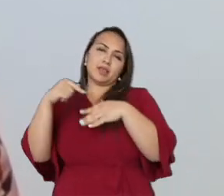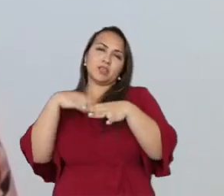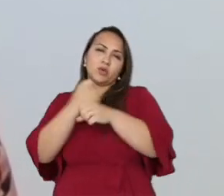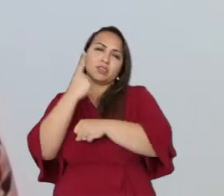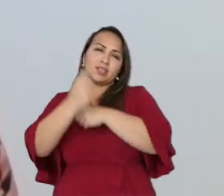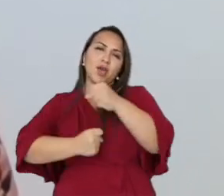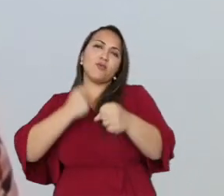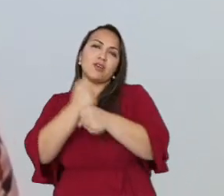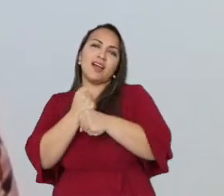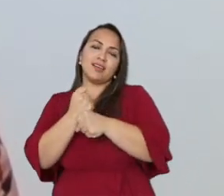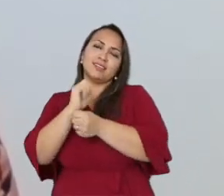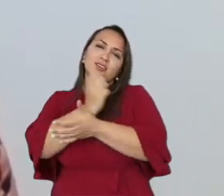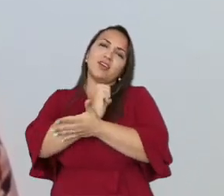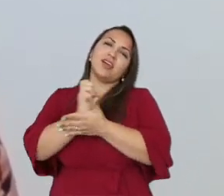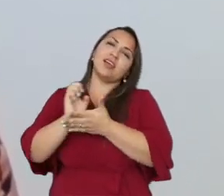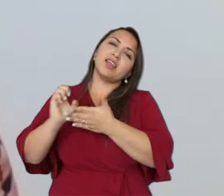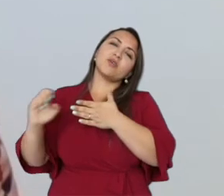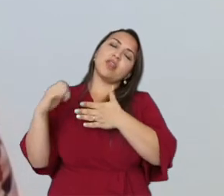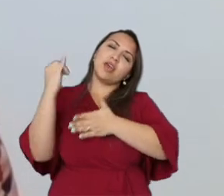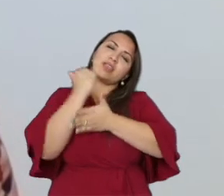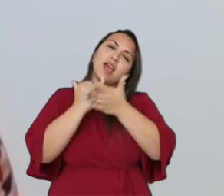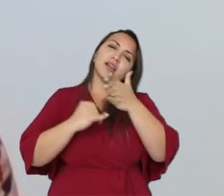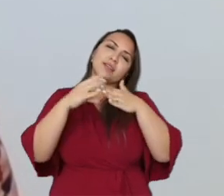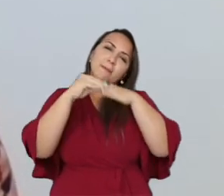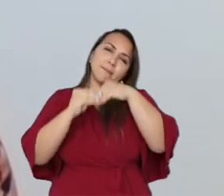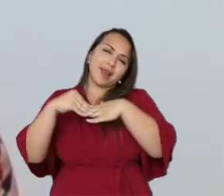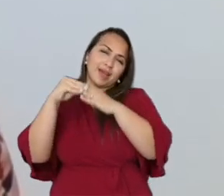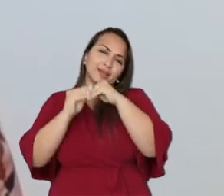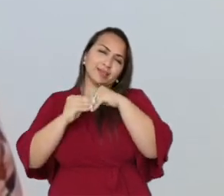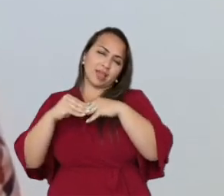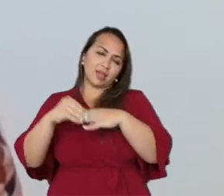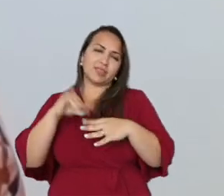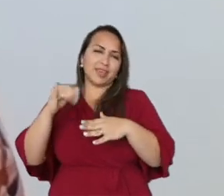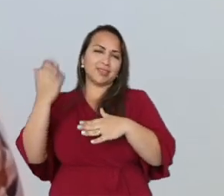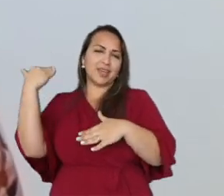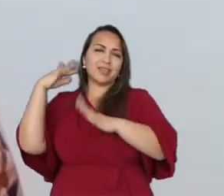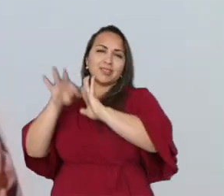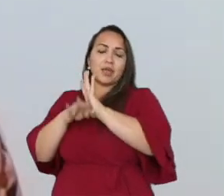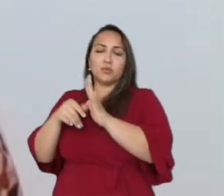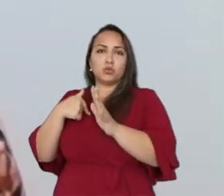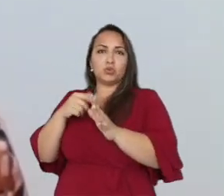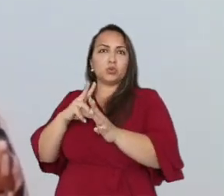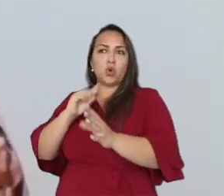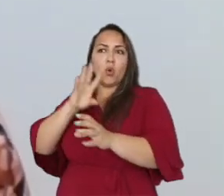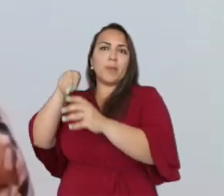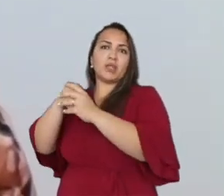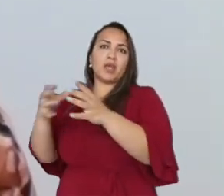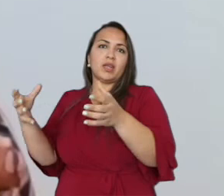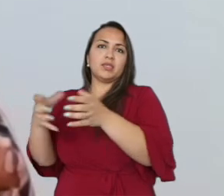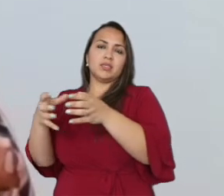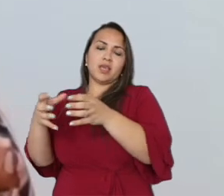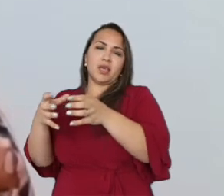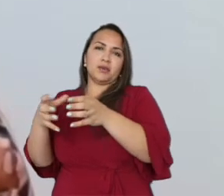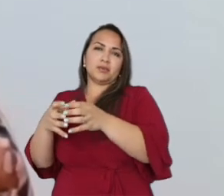año en la escuela de artes plásticas de la que ya en ese tiempo no pertenecía a